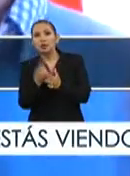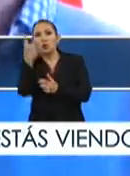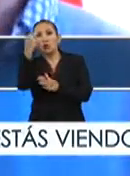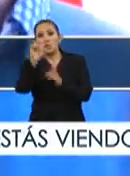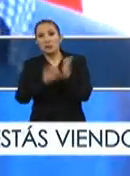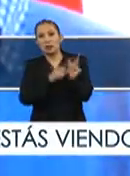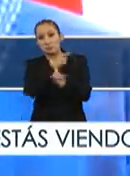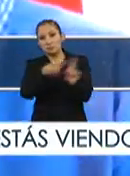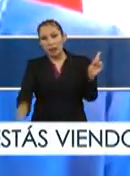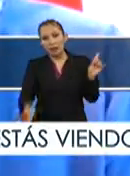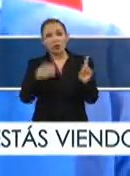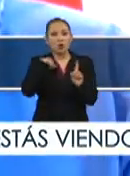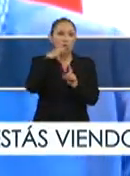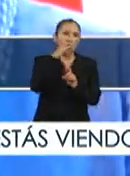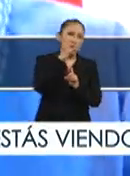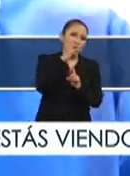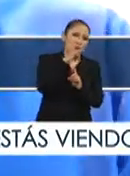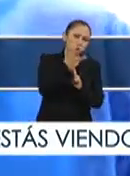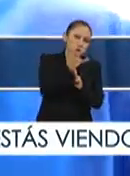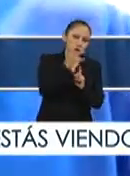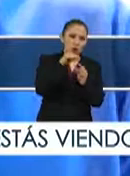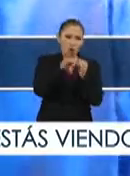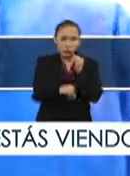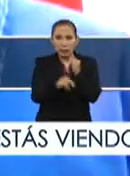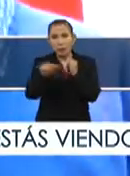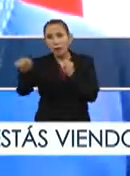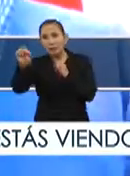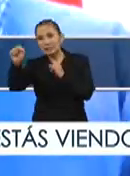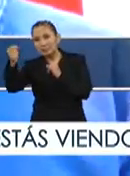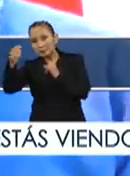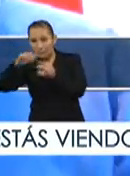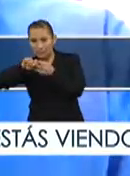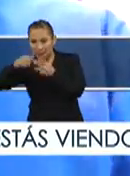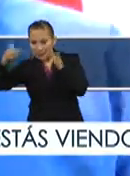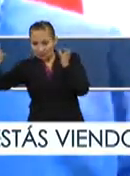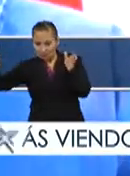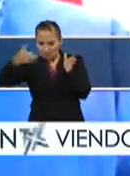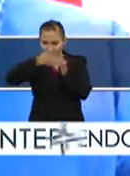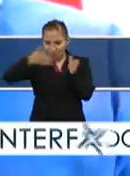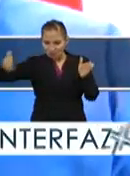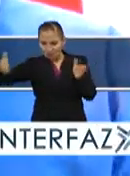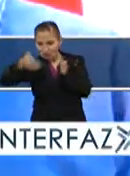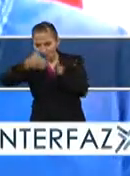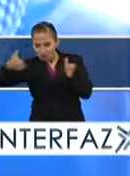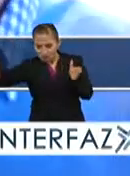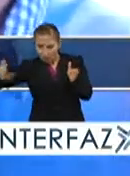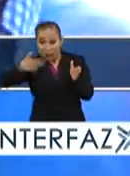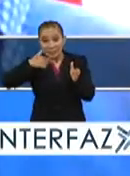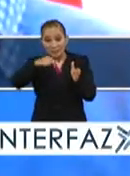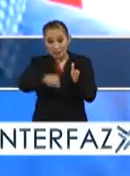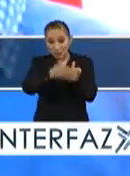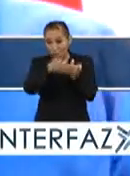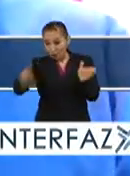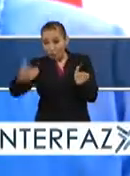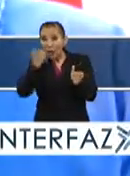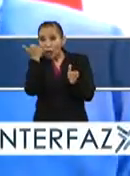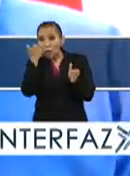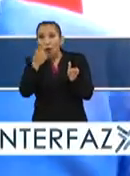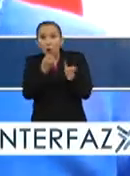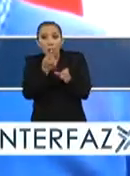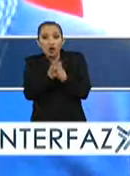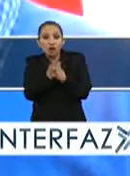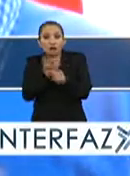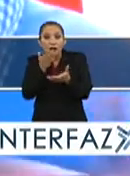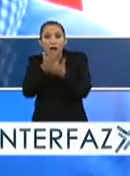y medio, entre finales de julio y comienzos de septiembre, y en ella los estudiantes tienen la